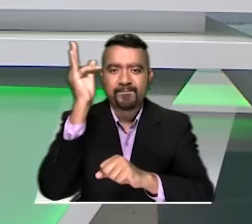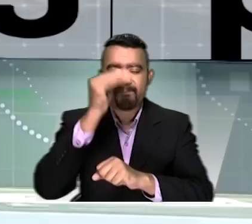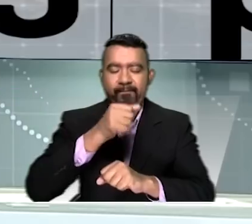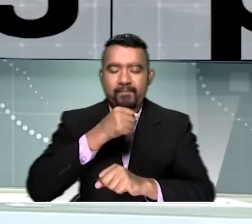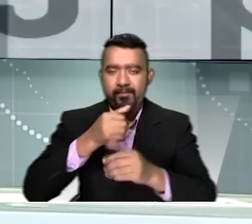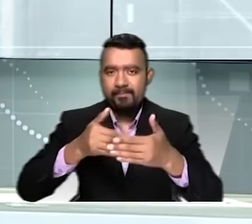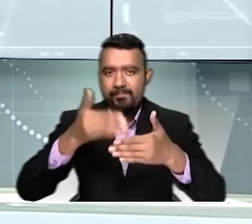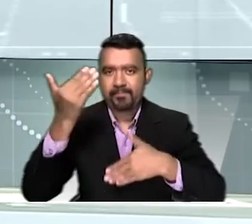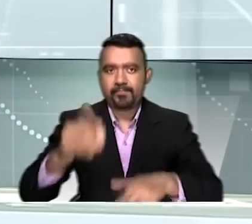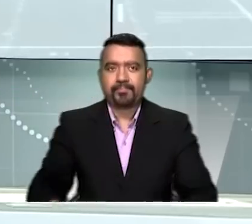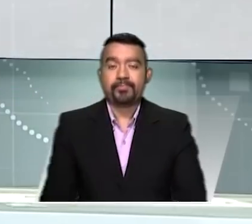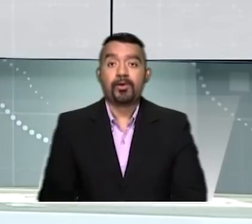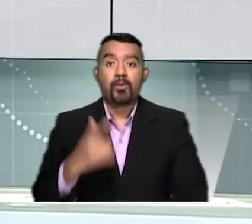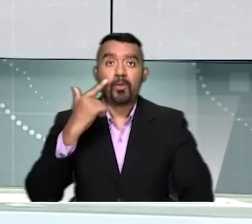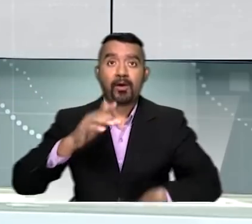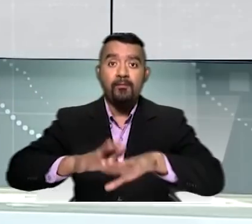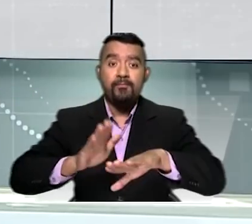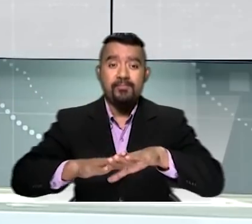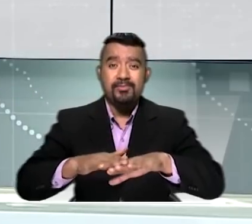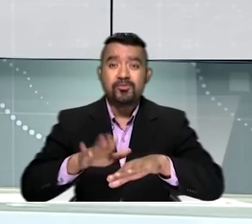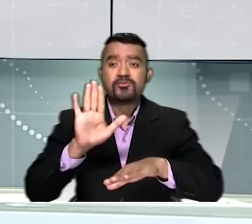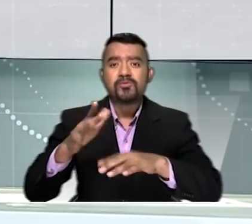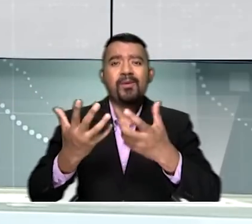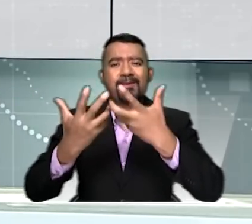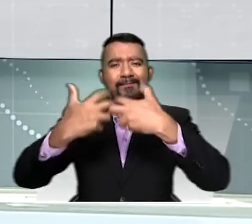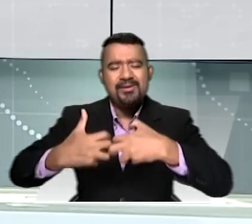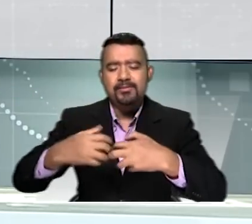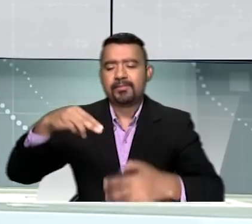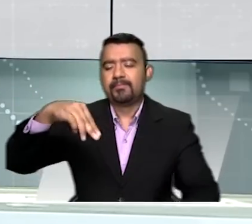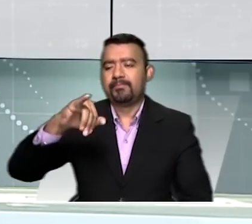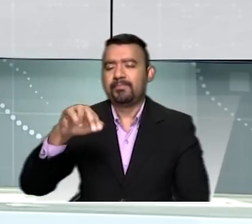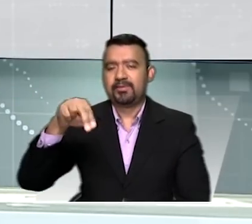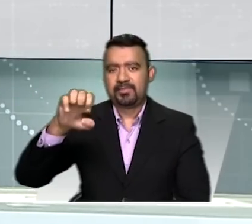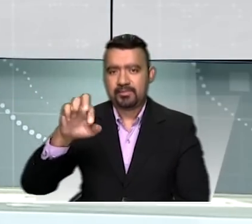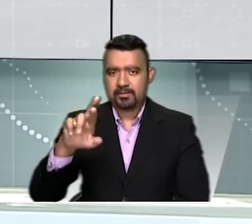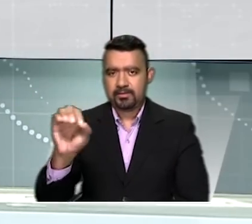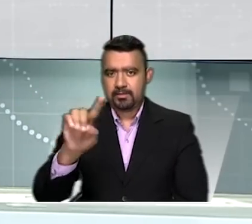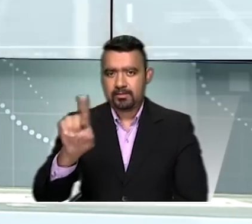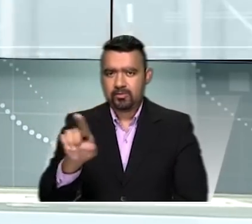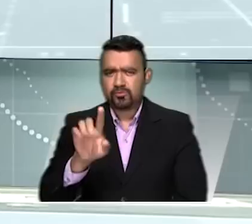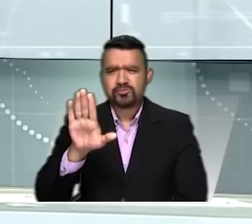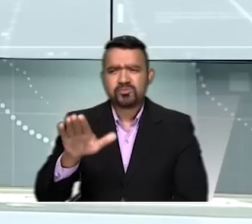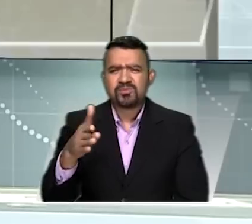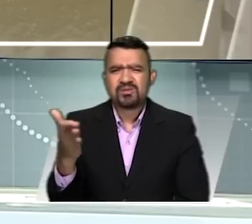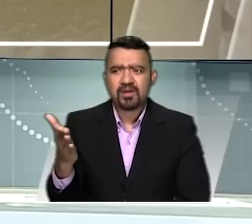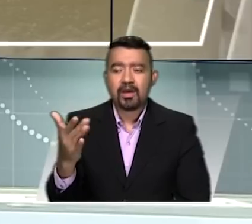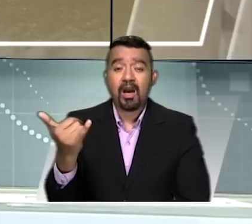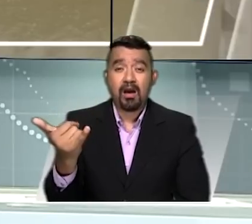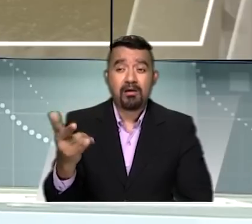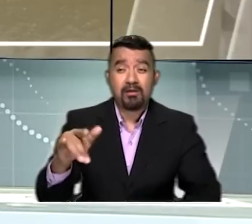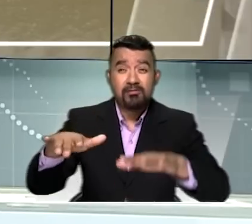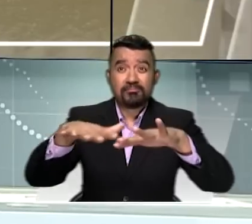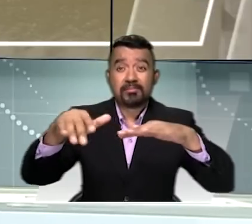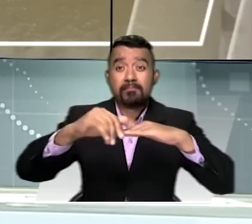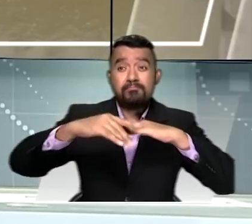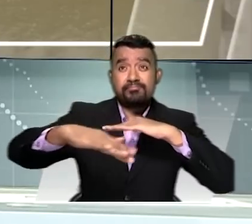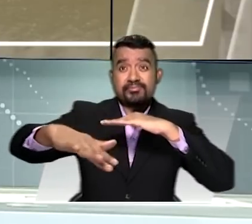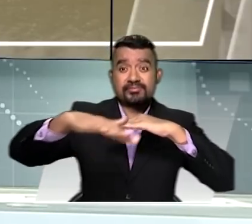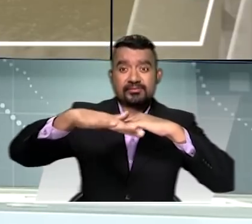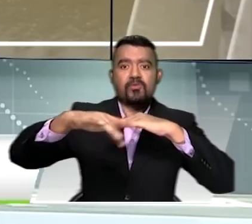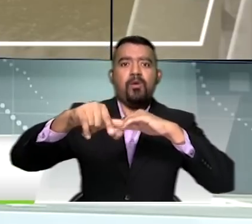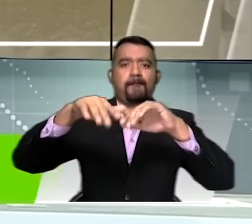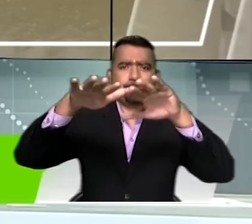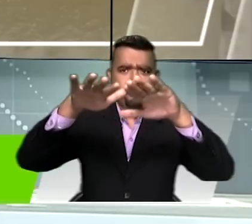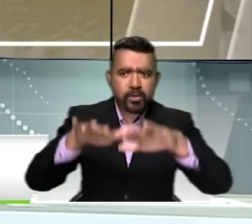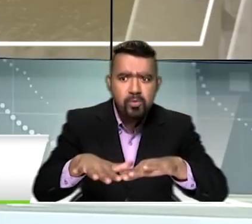Mucha atención, por lo menos 5 empleados de la empresa Mineros están desaparecidos después del naufragio de una draga en límites entre los municipios